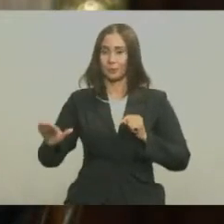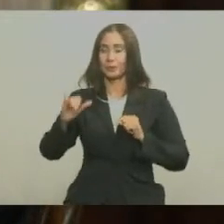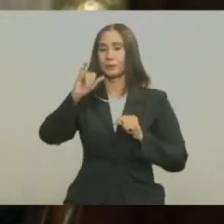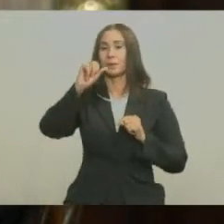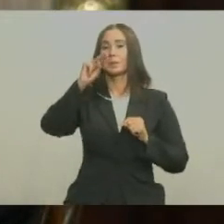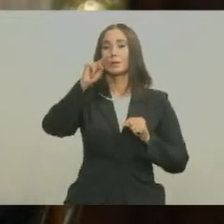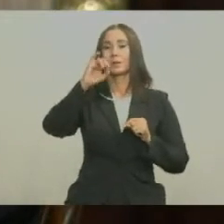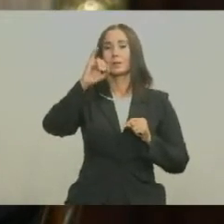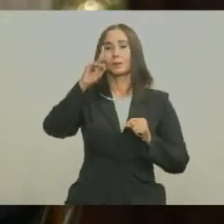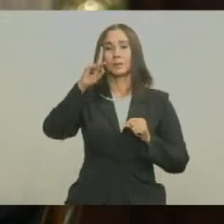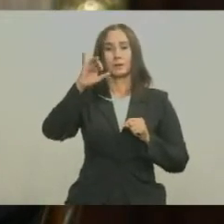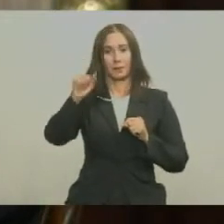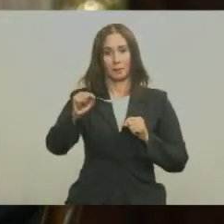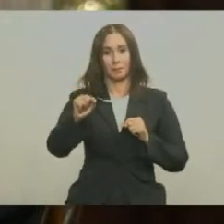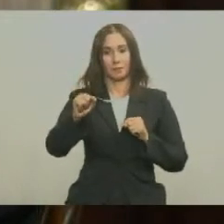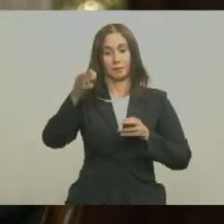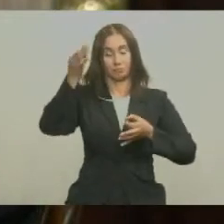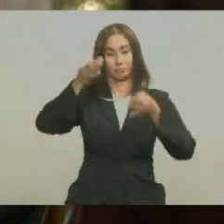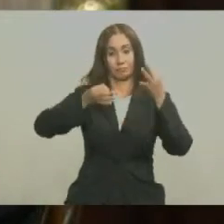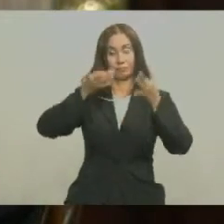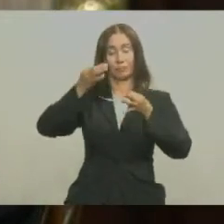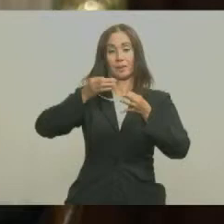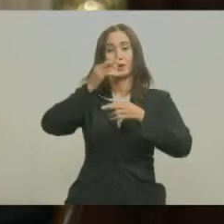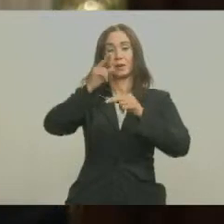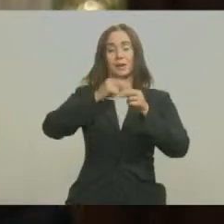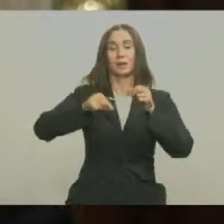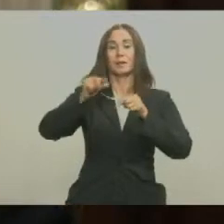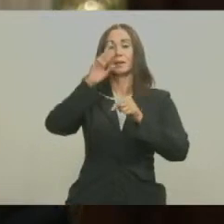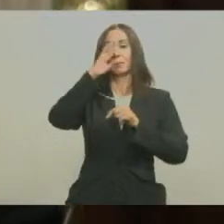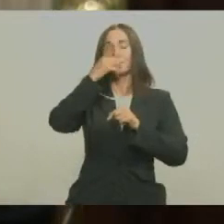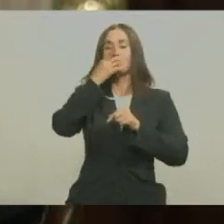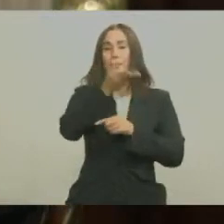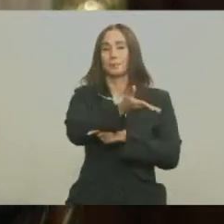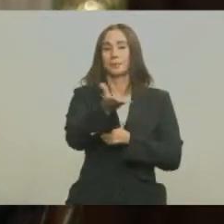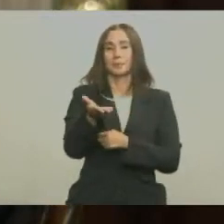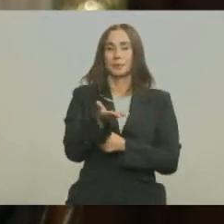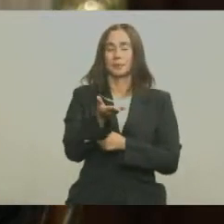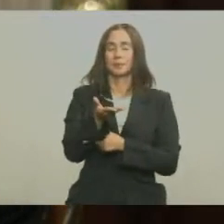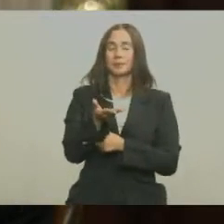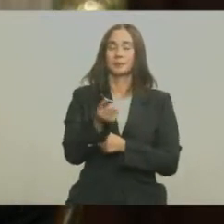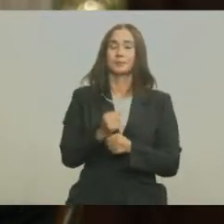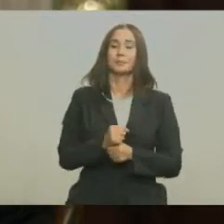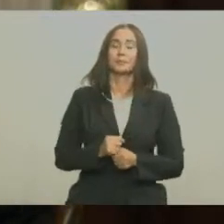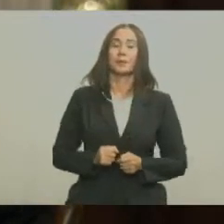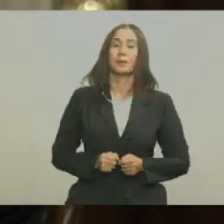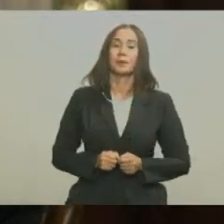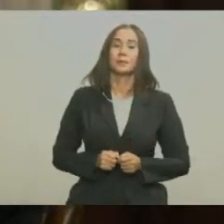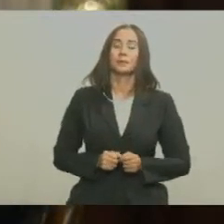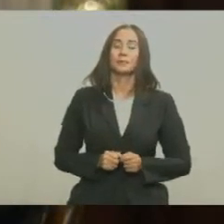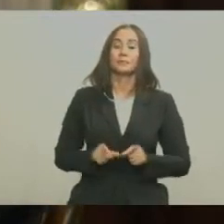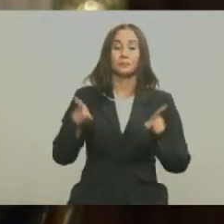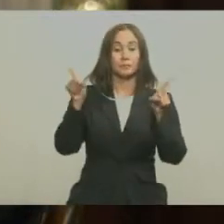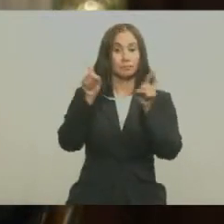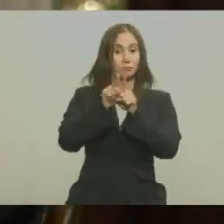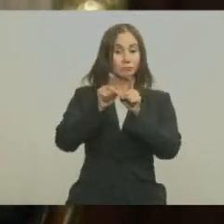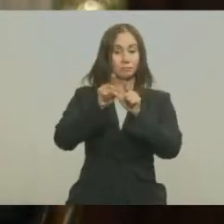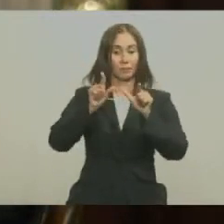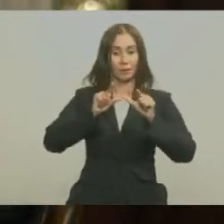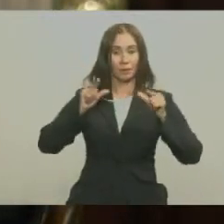INAIPI, y la Procuraduría General de la República. También, para que sea este gabinete